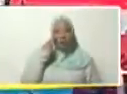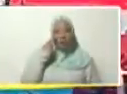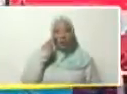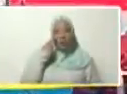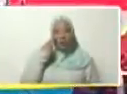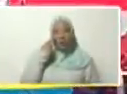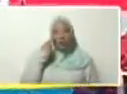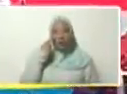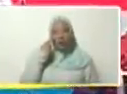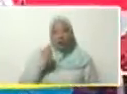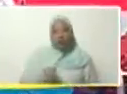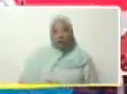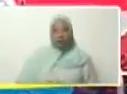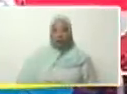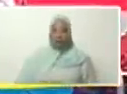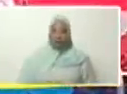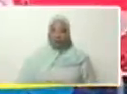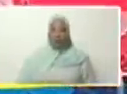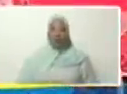¡Alerta!